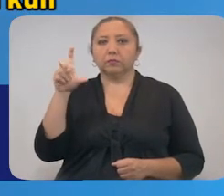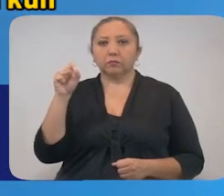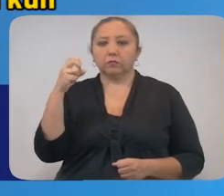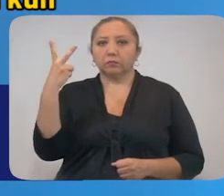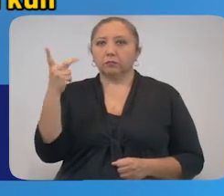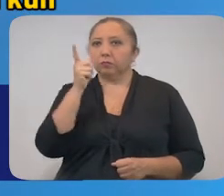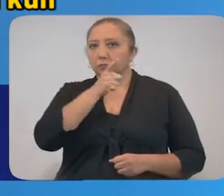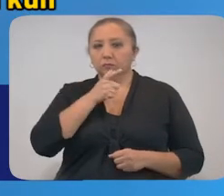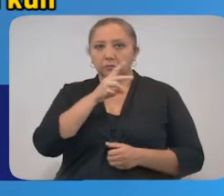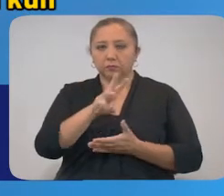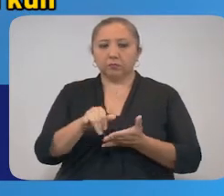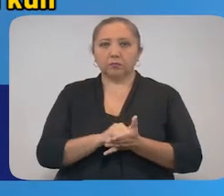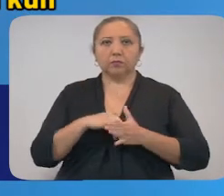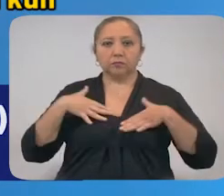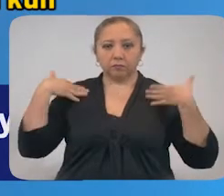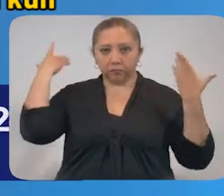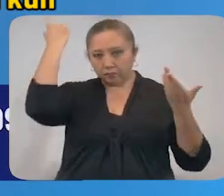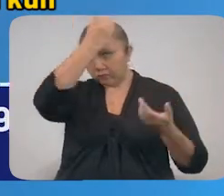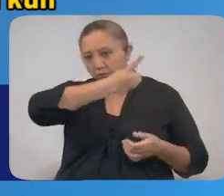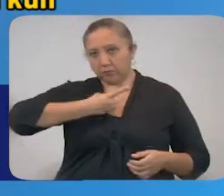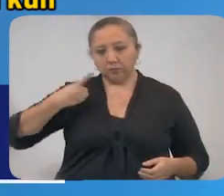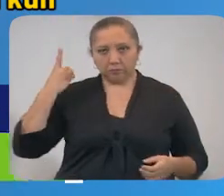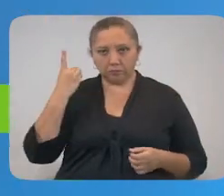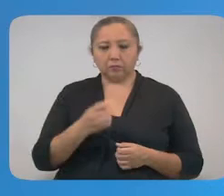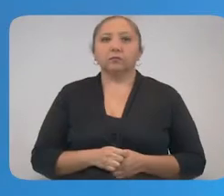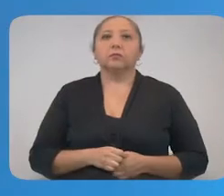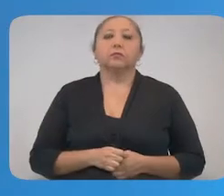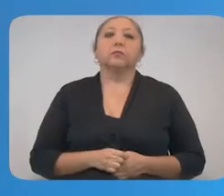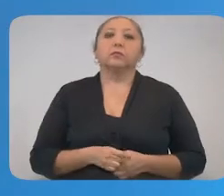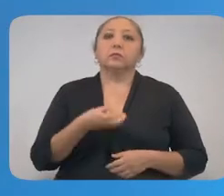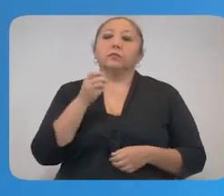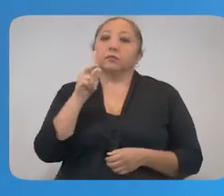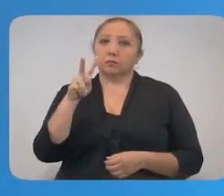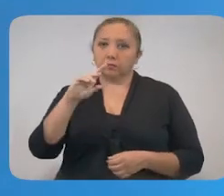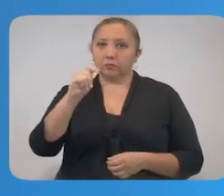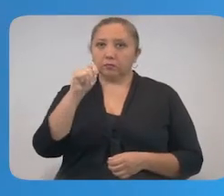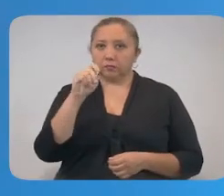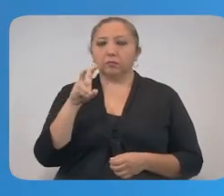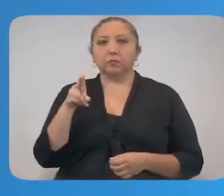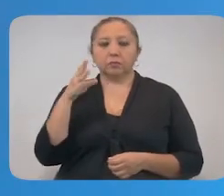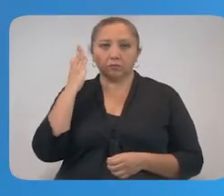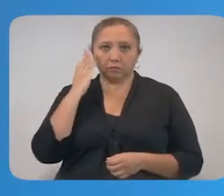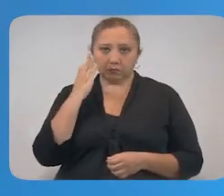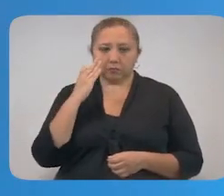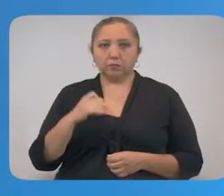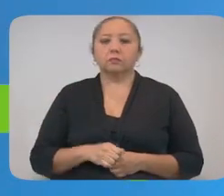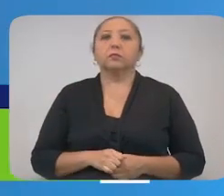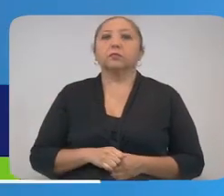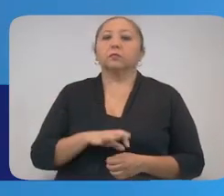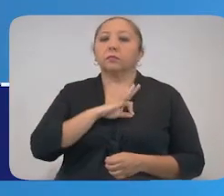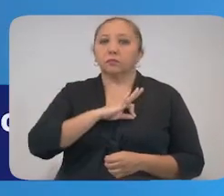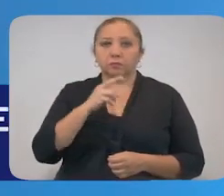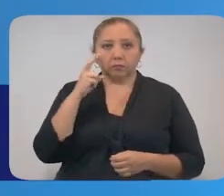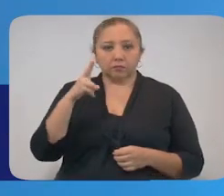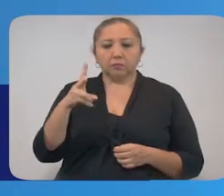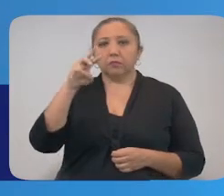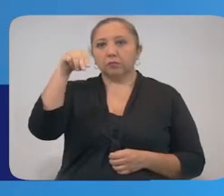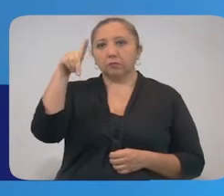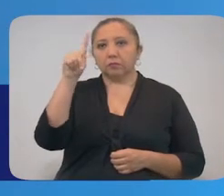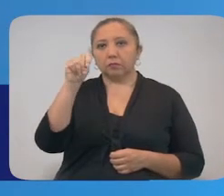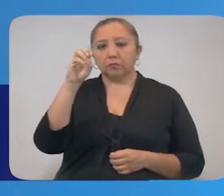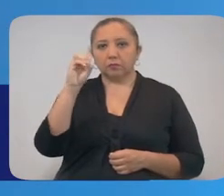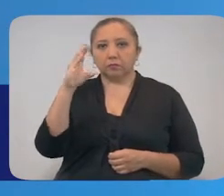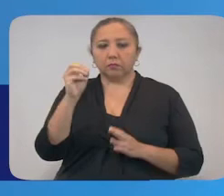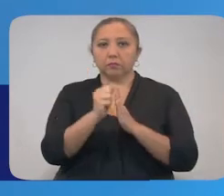9991-406622 en lengua maya ofrece un diagnóstico automatizado. El chat de la salud vía la red social de Facebook, la aplicación Meditoc para